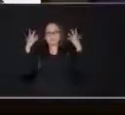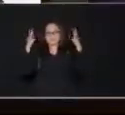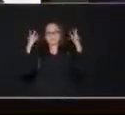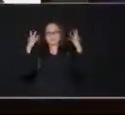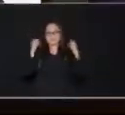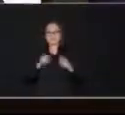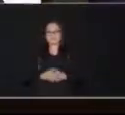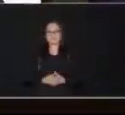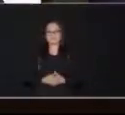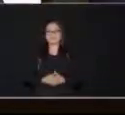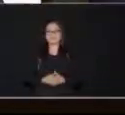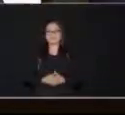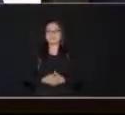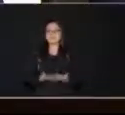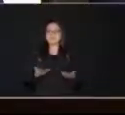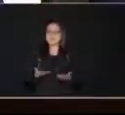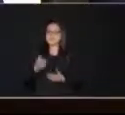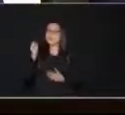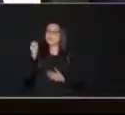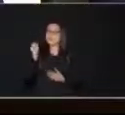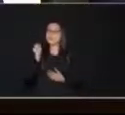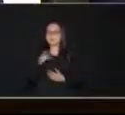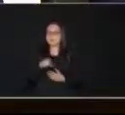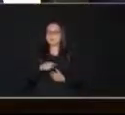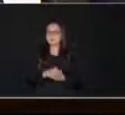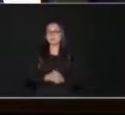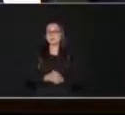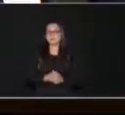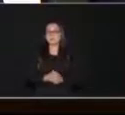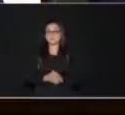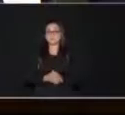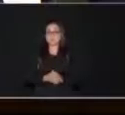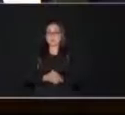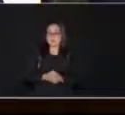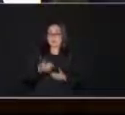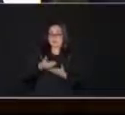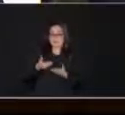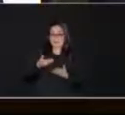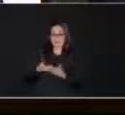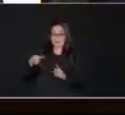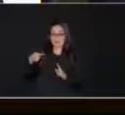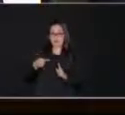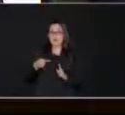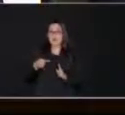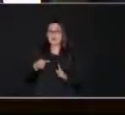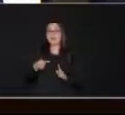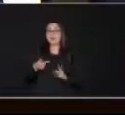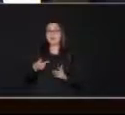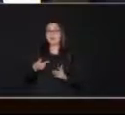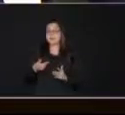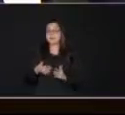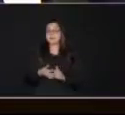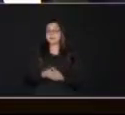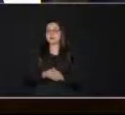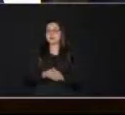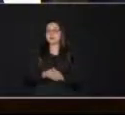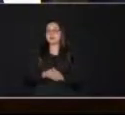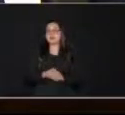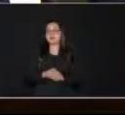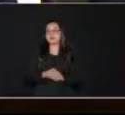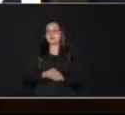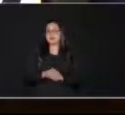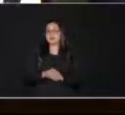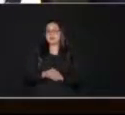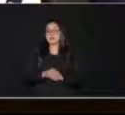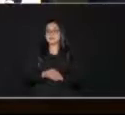dinero, no se va a quedar allí. Va, por ejemplo, en el caso de los empresarios, pues se queda entre los empresarios. O sea, no es